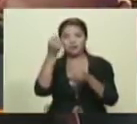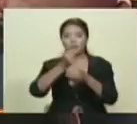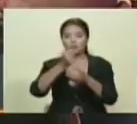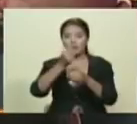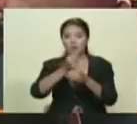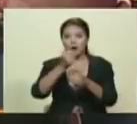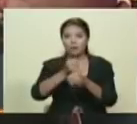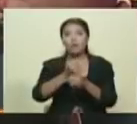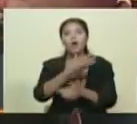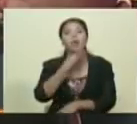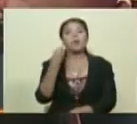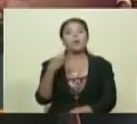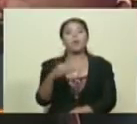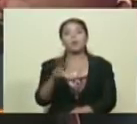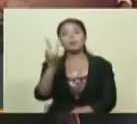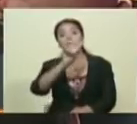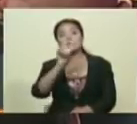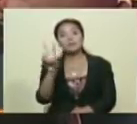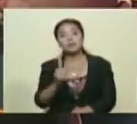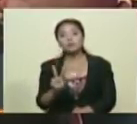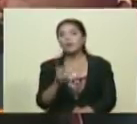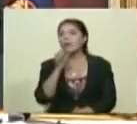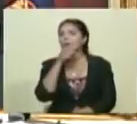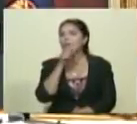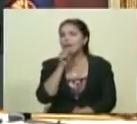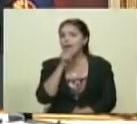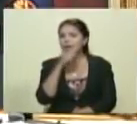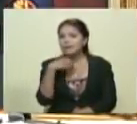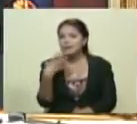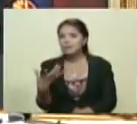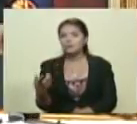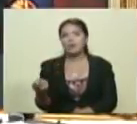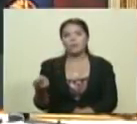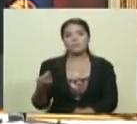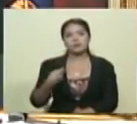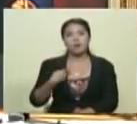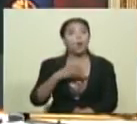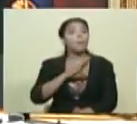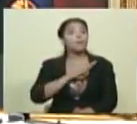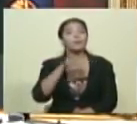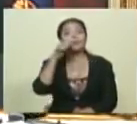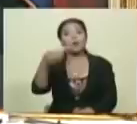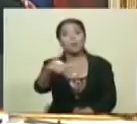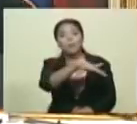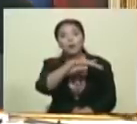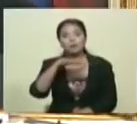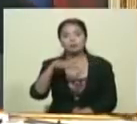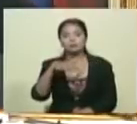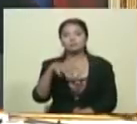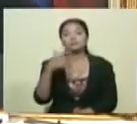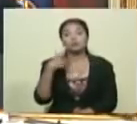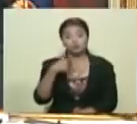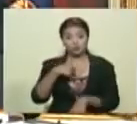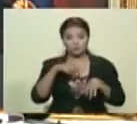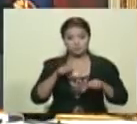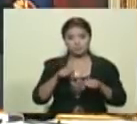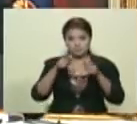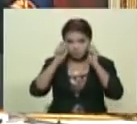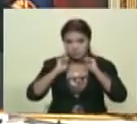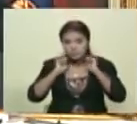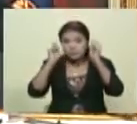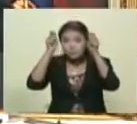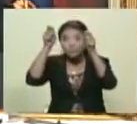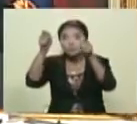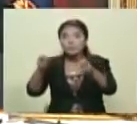los jóvenes rebeldes de Venezuela, a los viejitos, a los pensionados, le pertenece al pueblo. Yo se la entregué en el cuello al pueblo de